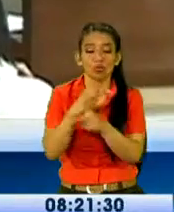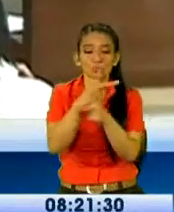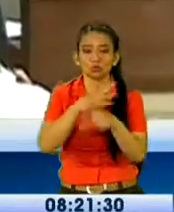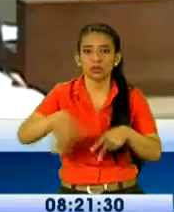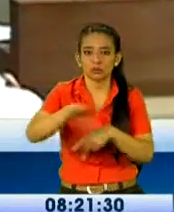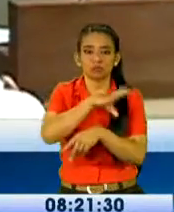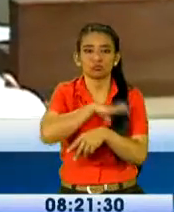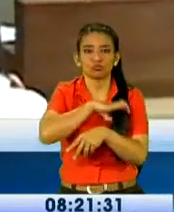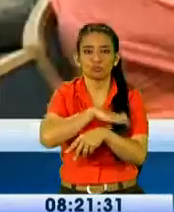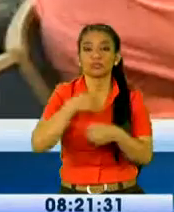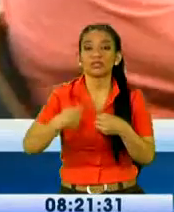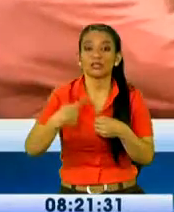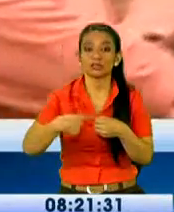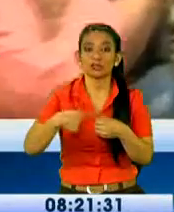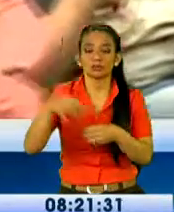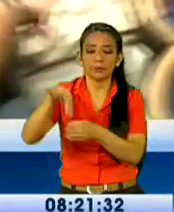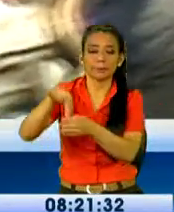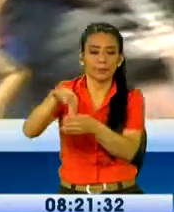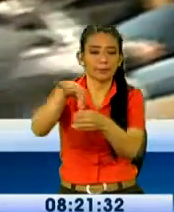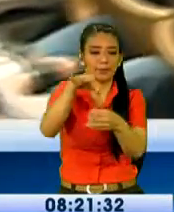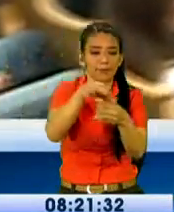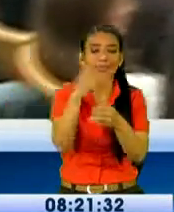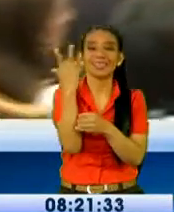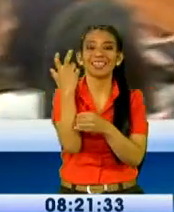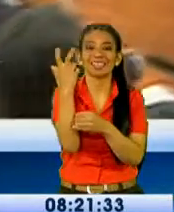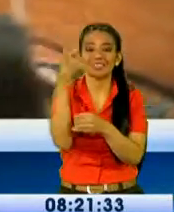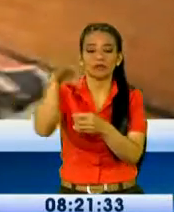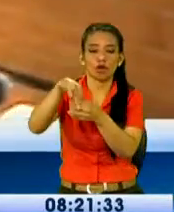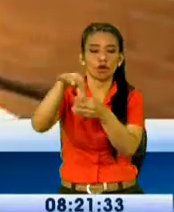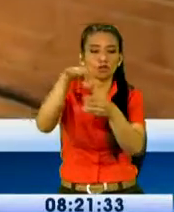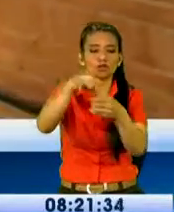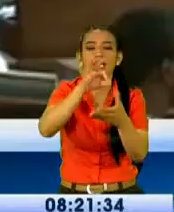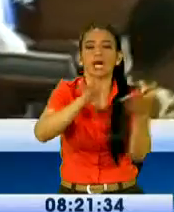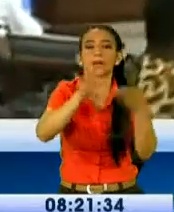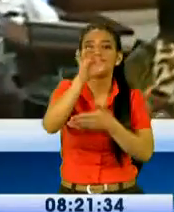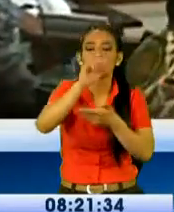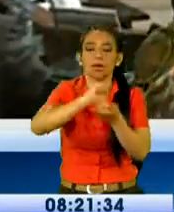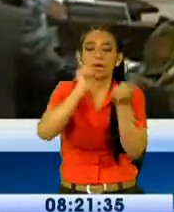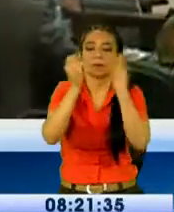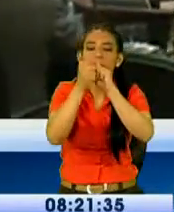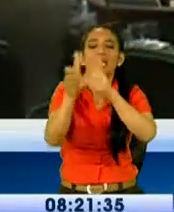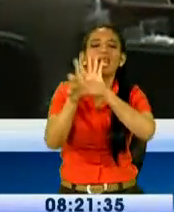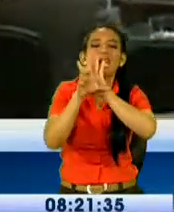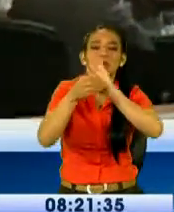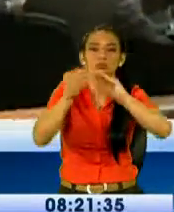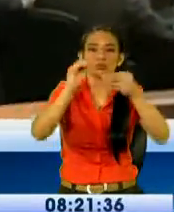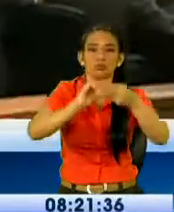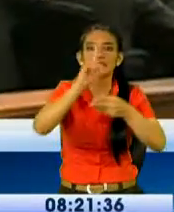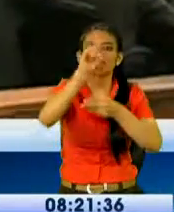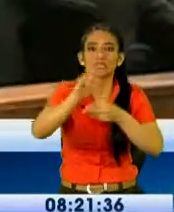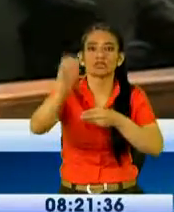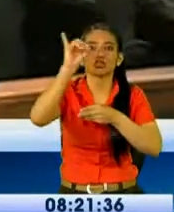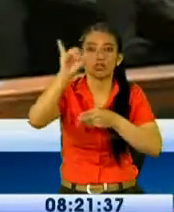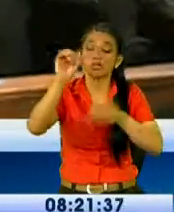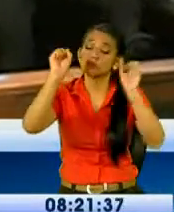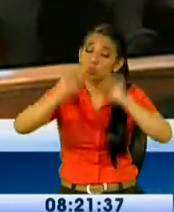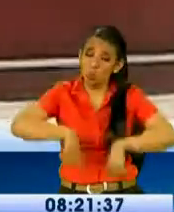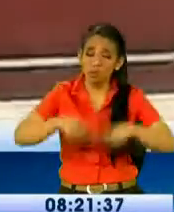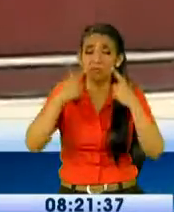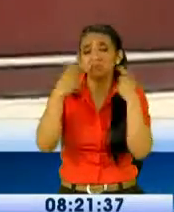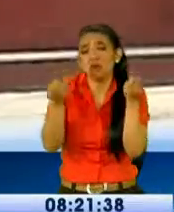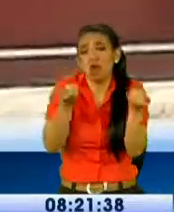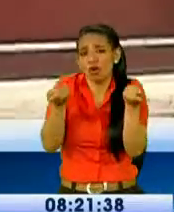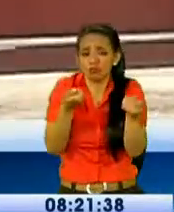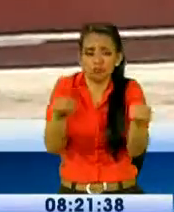Quito, con 13 votos de los 15, aprobó la modificación de la Ordenanza Municipal 106, que regula las corridas de toros. En